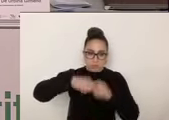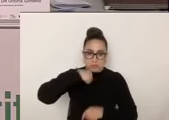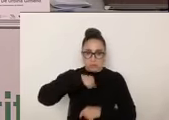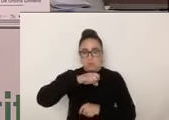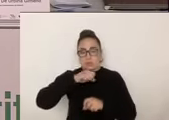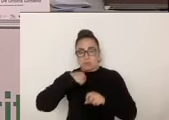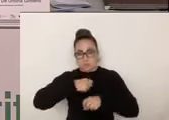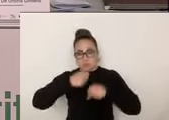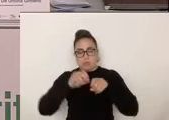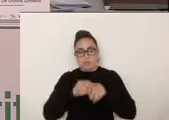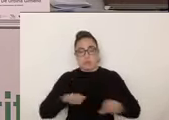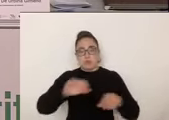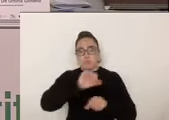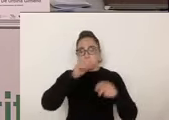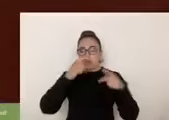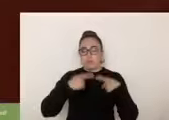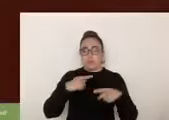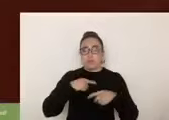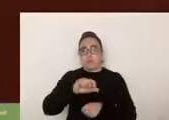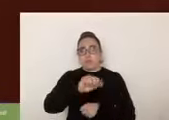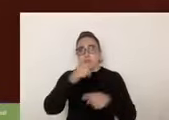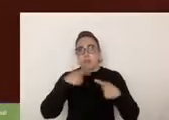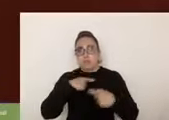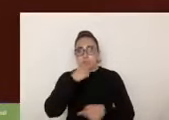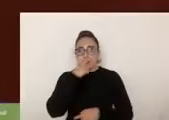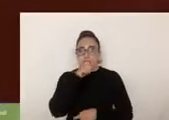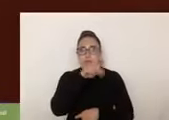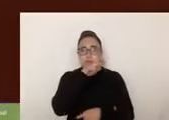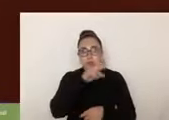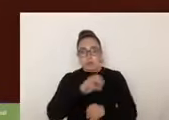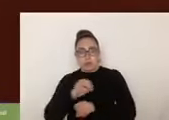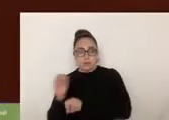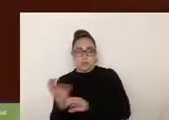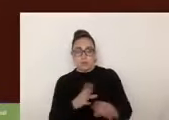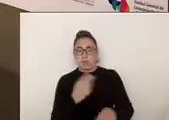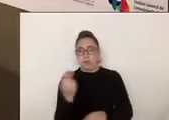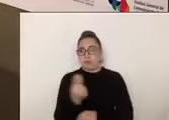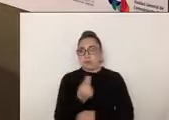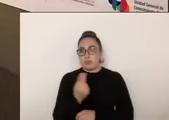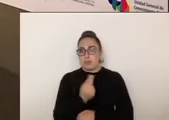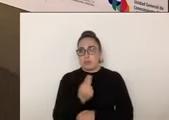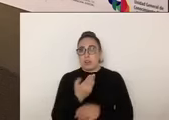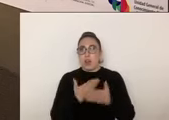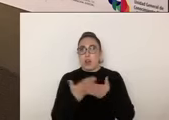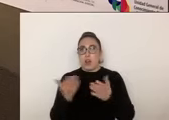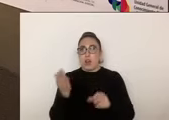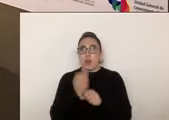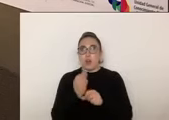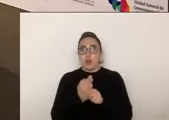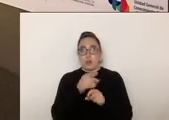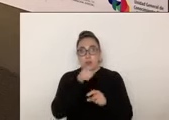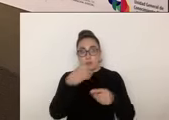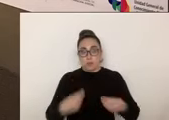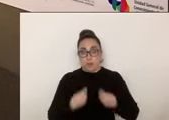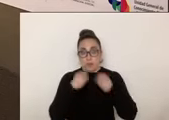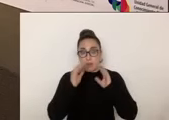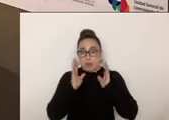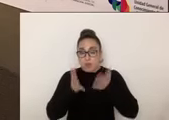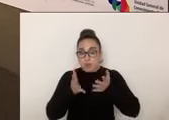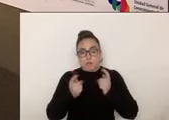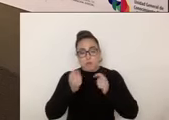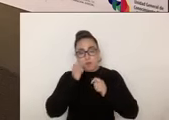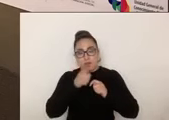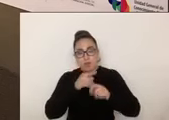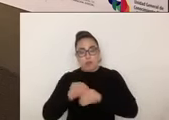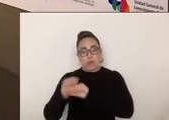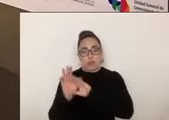cuánto, y entonces uno de los que hay dice, hay que tirarlo. Ahora ya manifiestamente vivo. Y no voy a